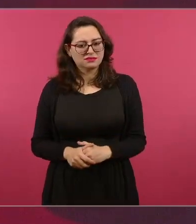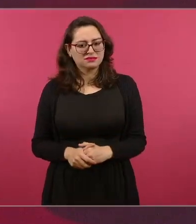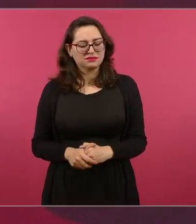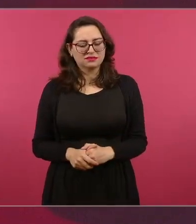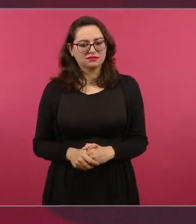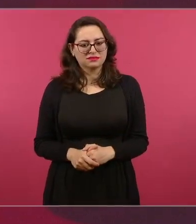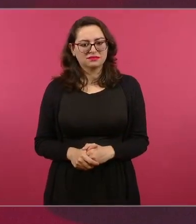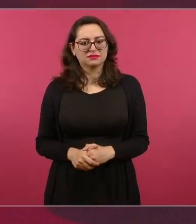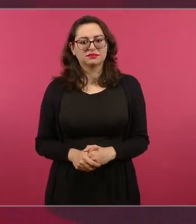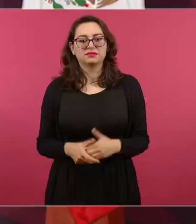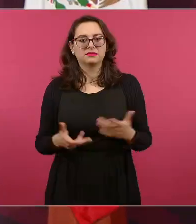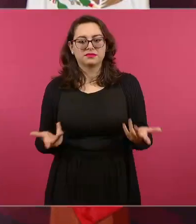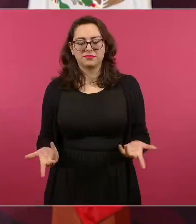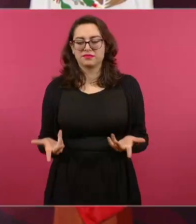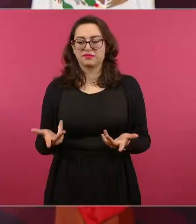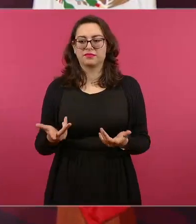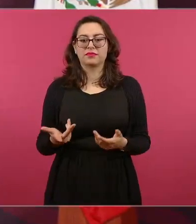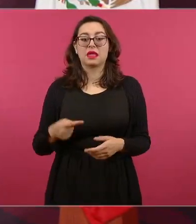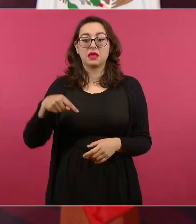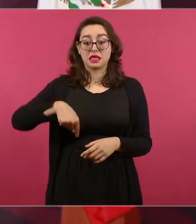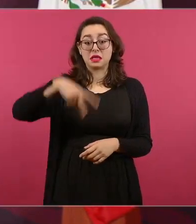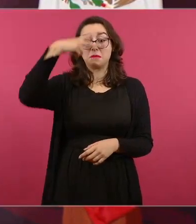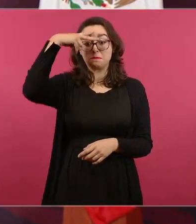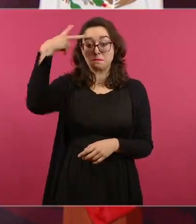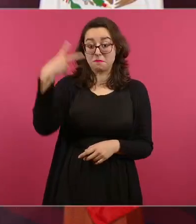surgió de un movimiento revolucionario,